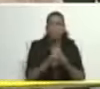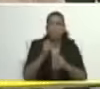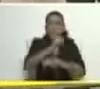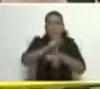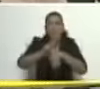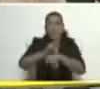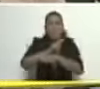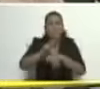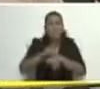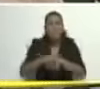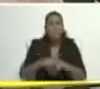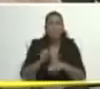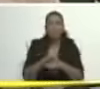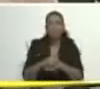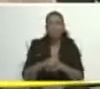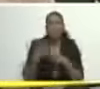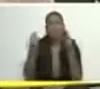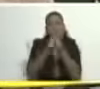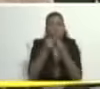en el seno de la CARICOM.